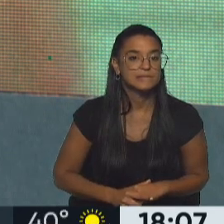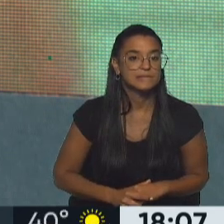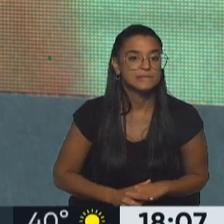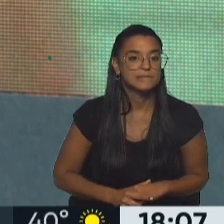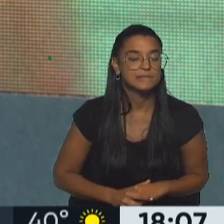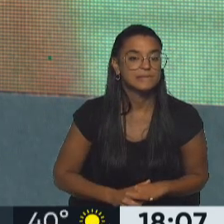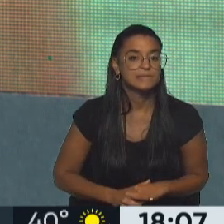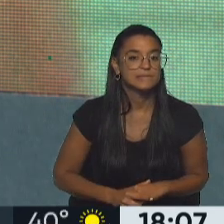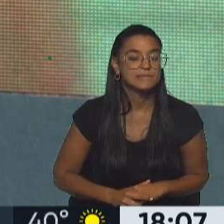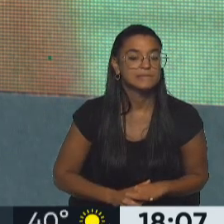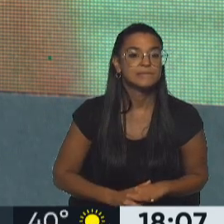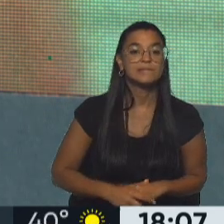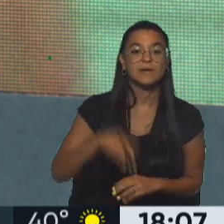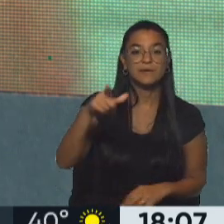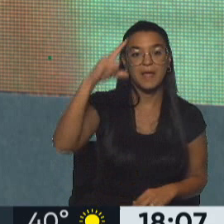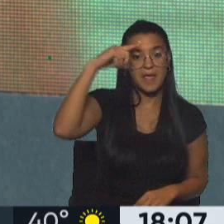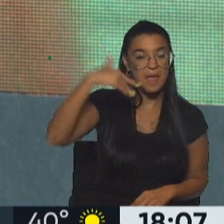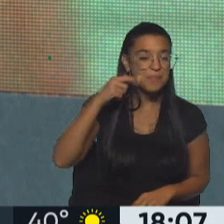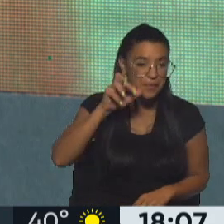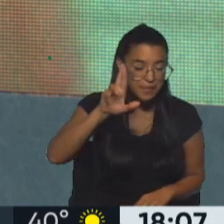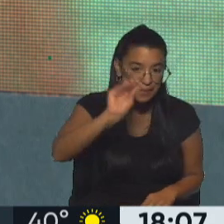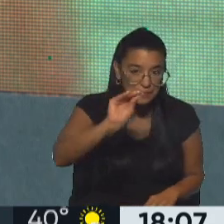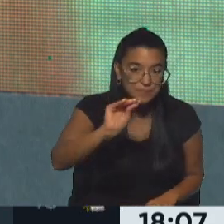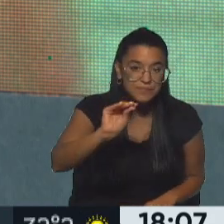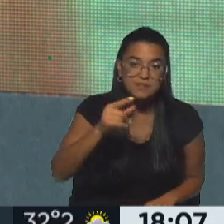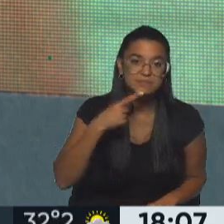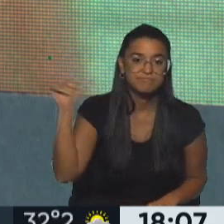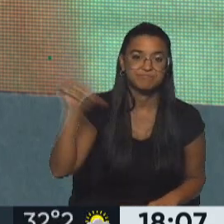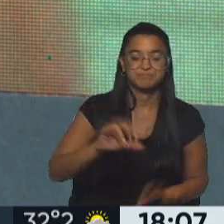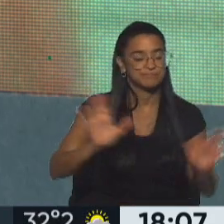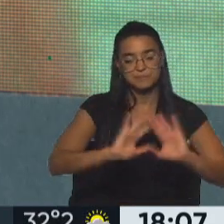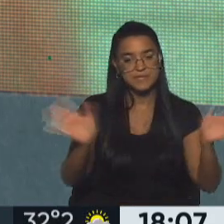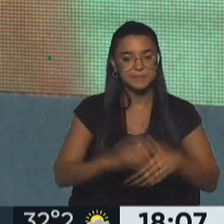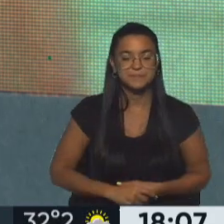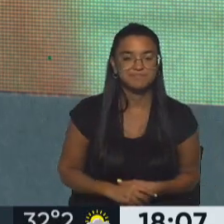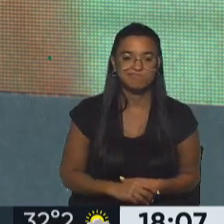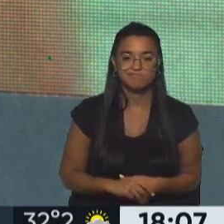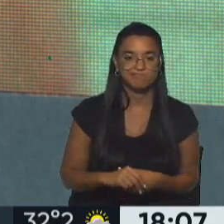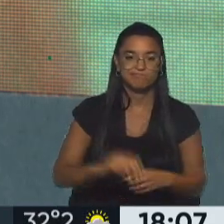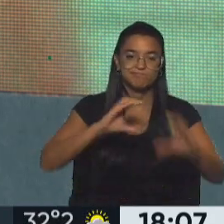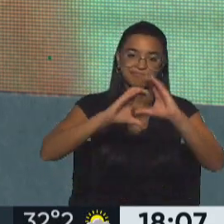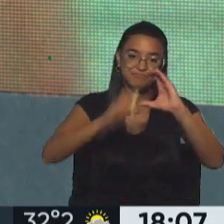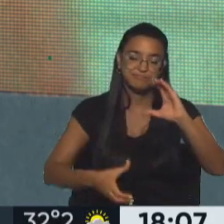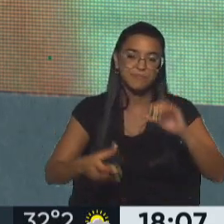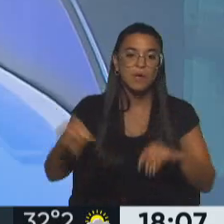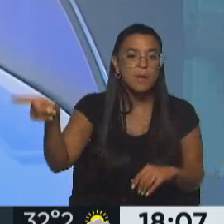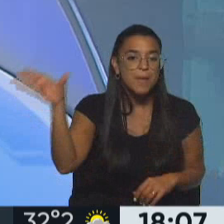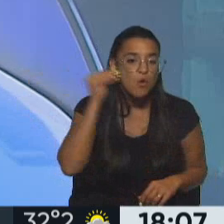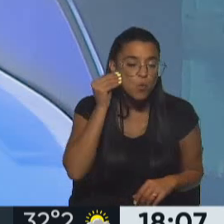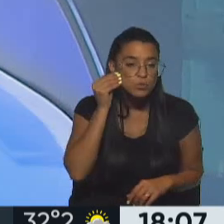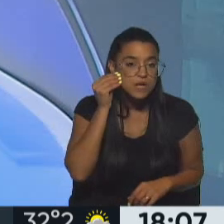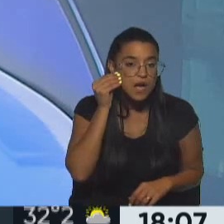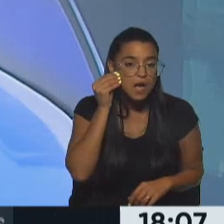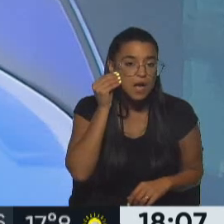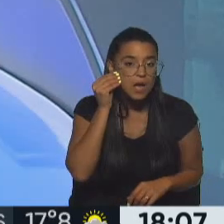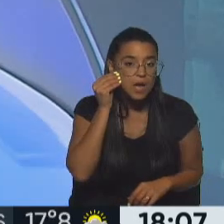saber último intento 1 2 3 listo usted me escucha